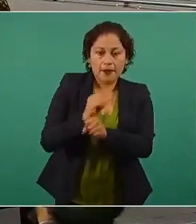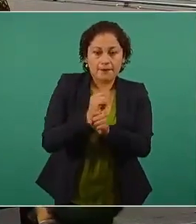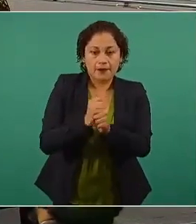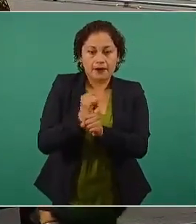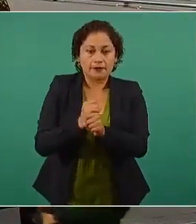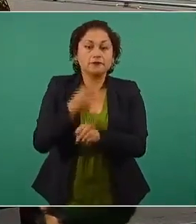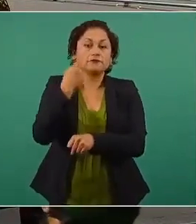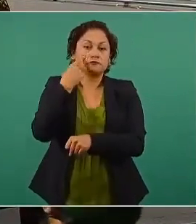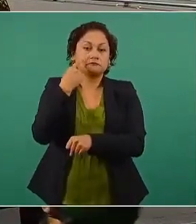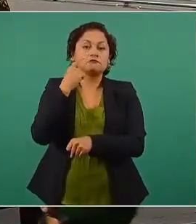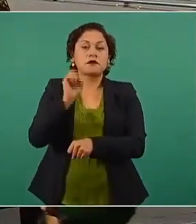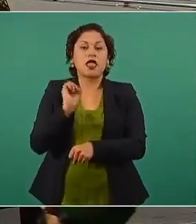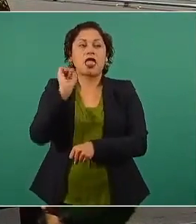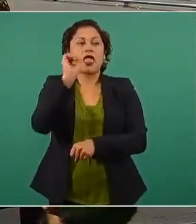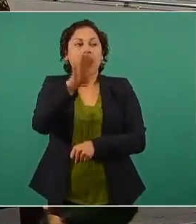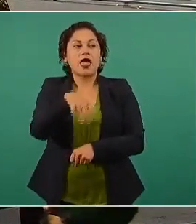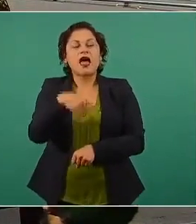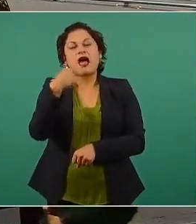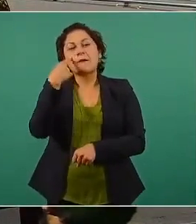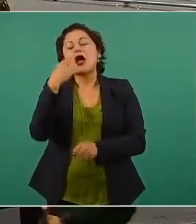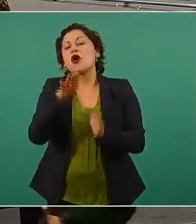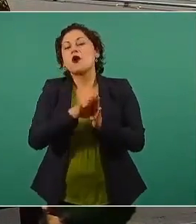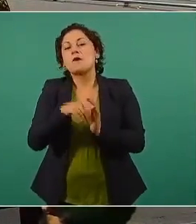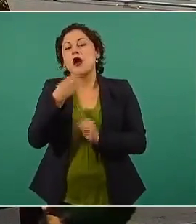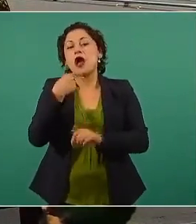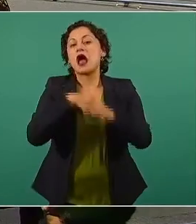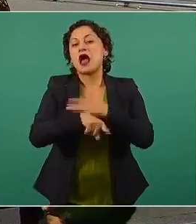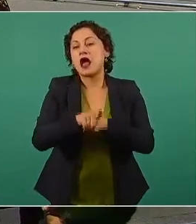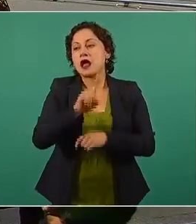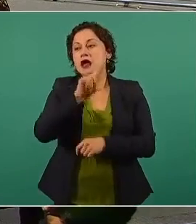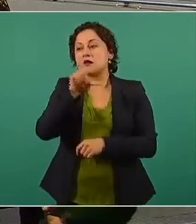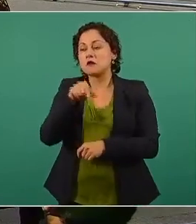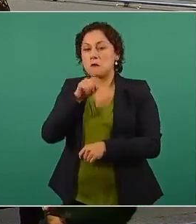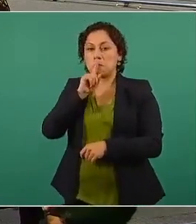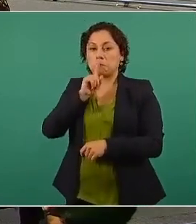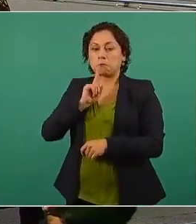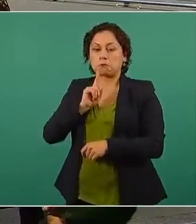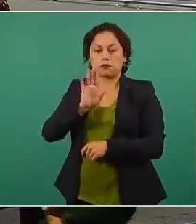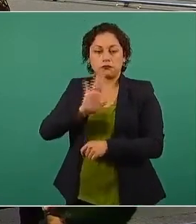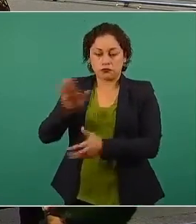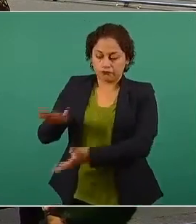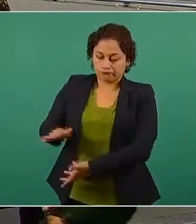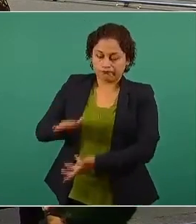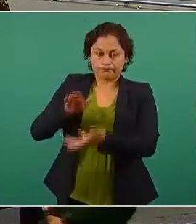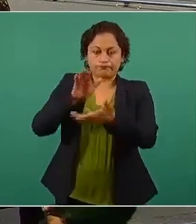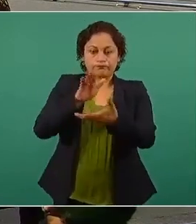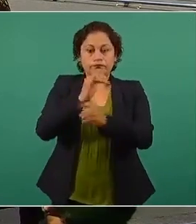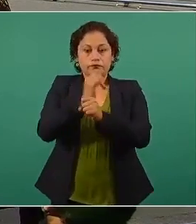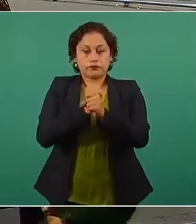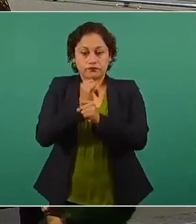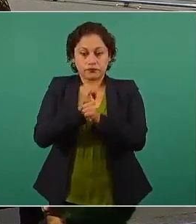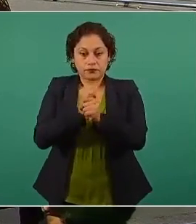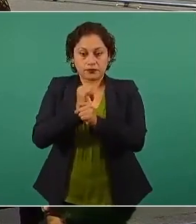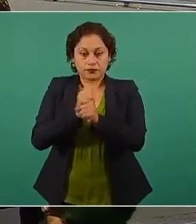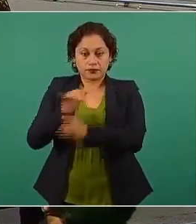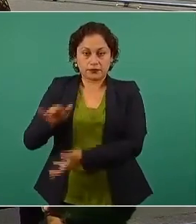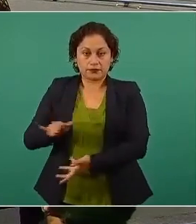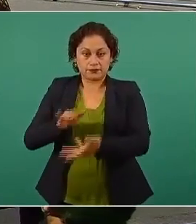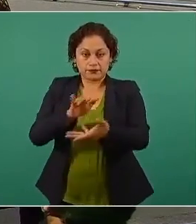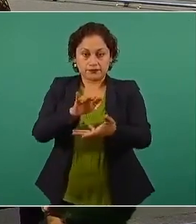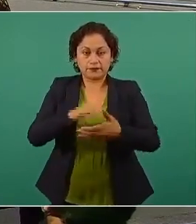viene aquí a tirar la piedra y a esconder la mano, pues traemos la carpeta de investigación, presidente, periodística. No venías